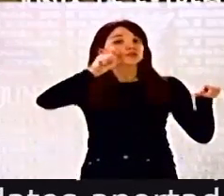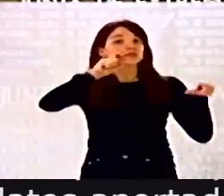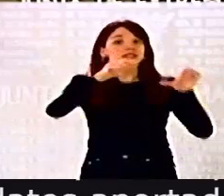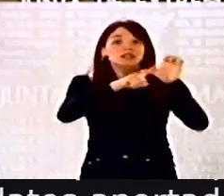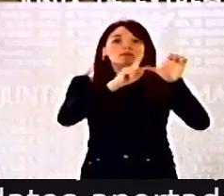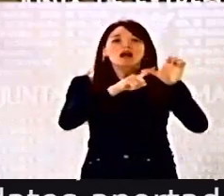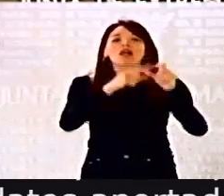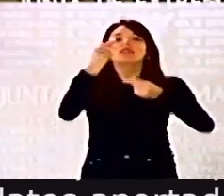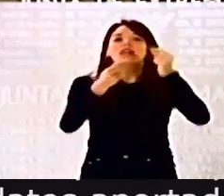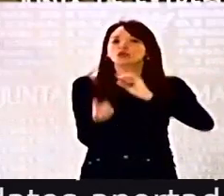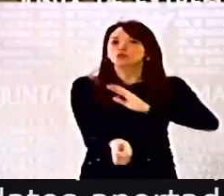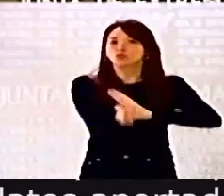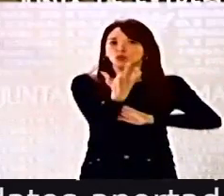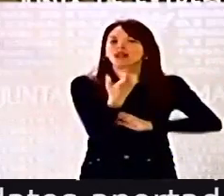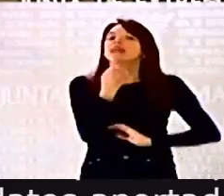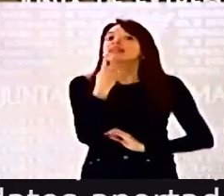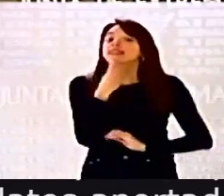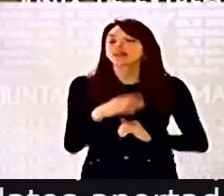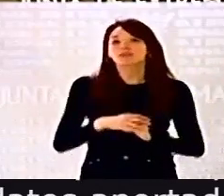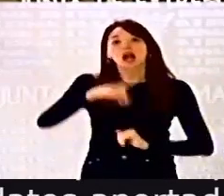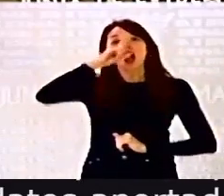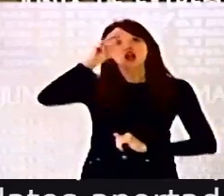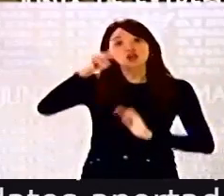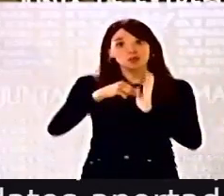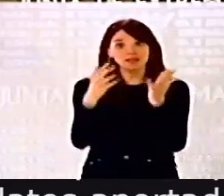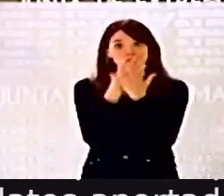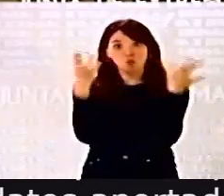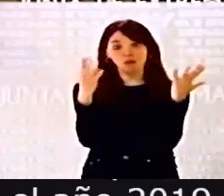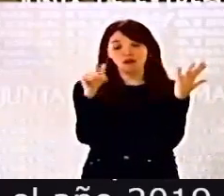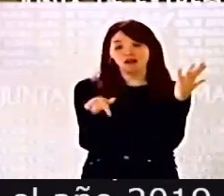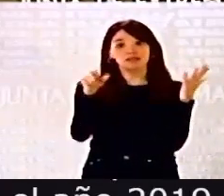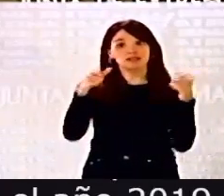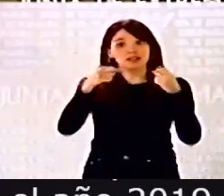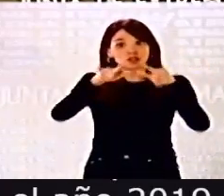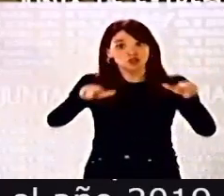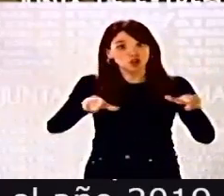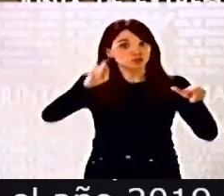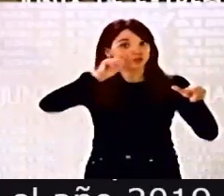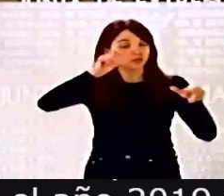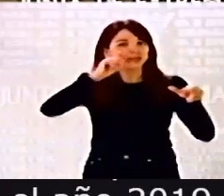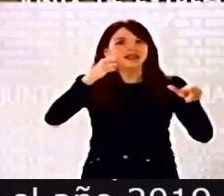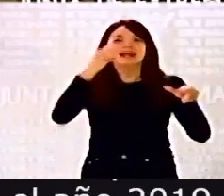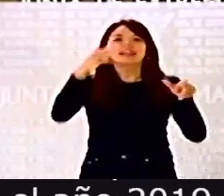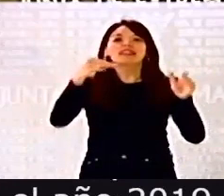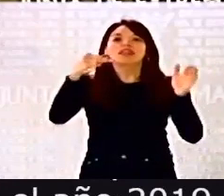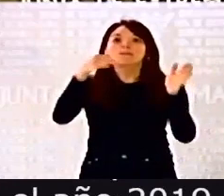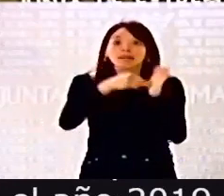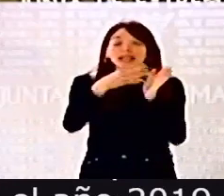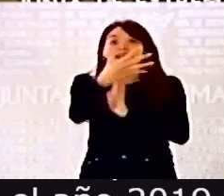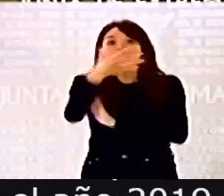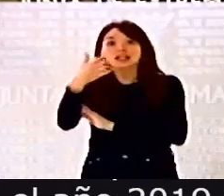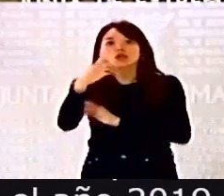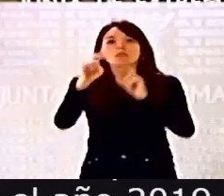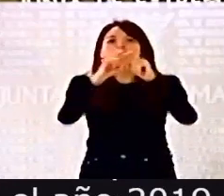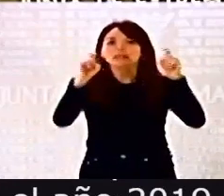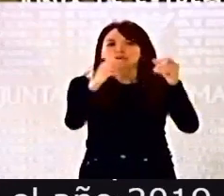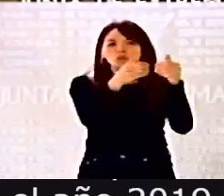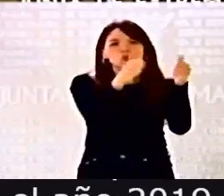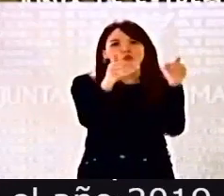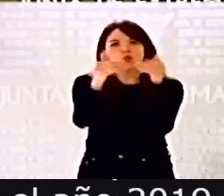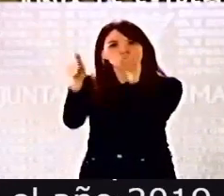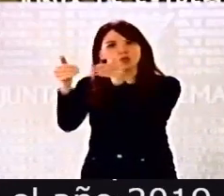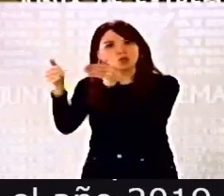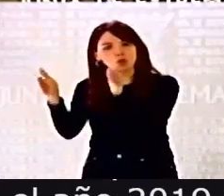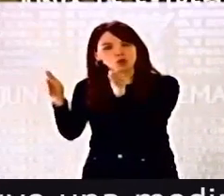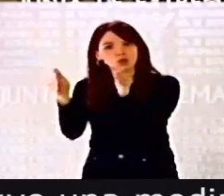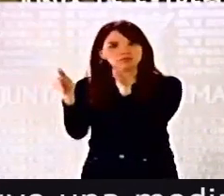Extremadura, en el año 2019 el sector turístico llegó a 13.500 establecimientos y tuvo una media